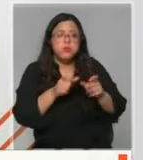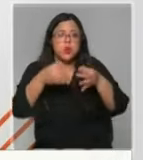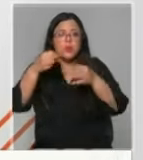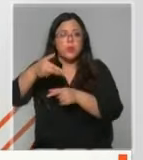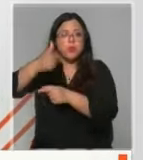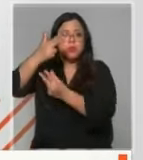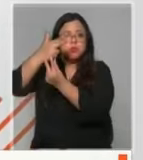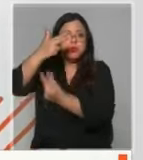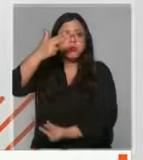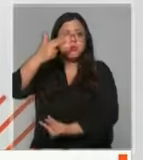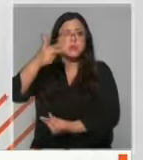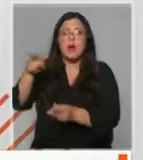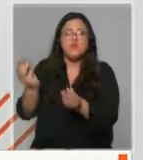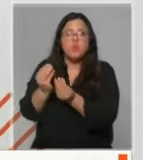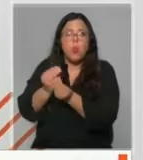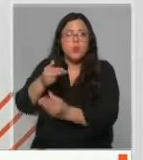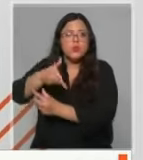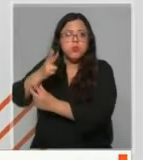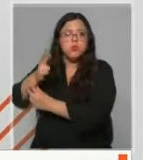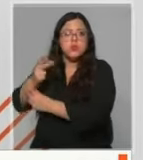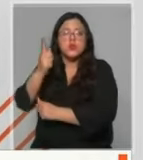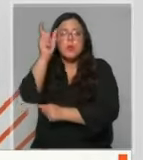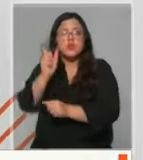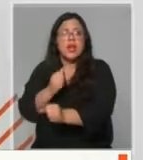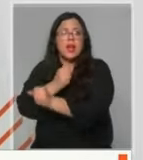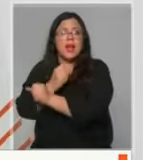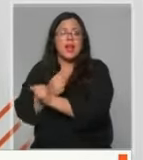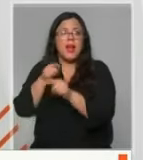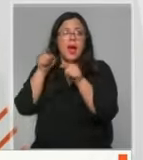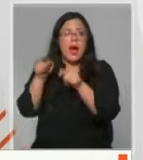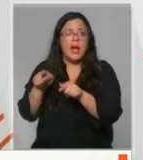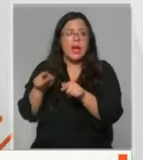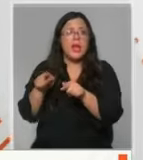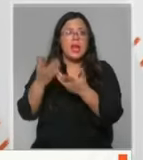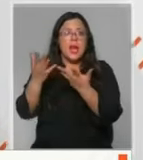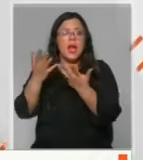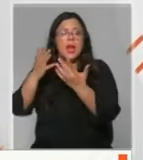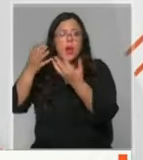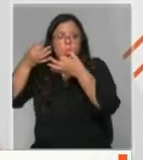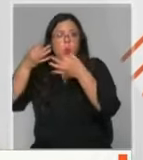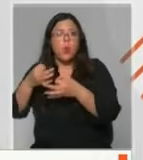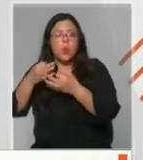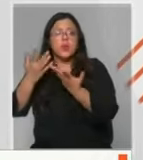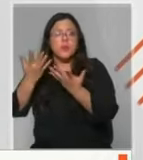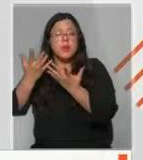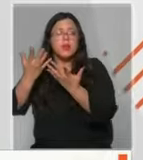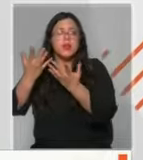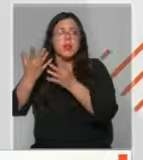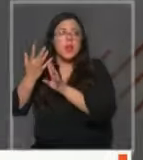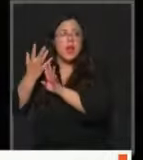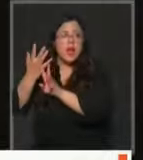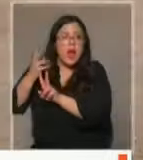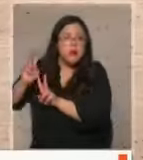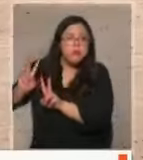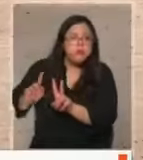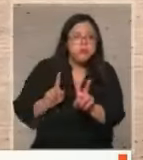casquillos? Fueron muchos disparos y uno de los carabineros que está por ahí fue el que lo persiguió a los